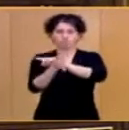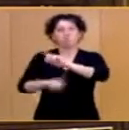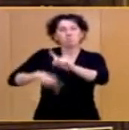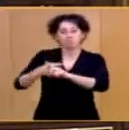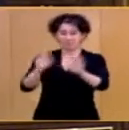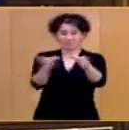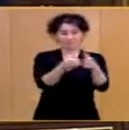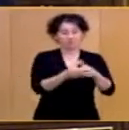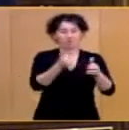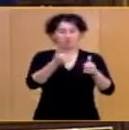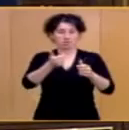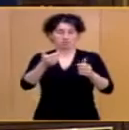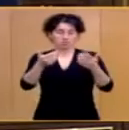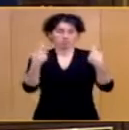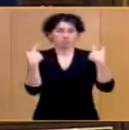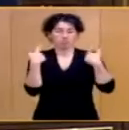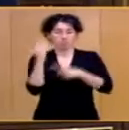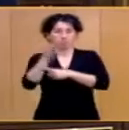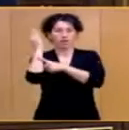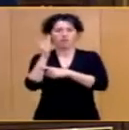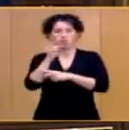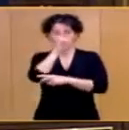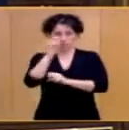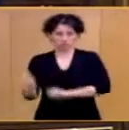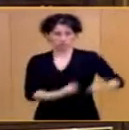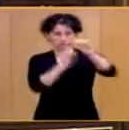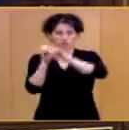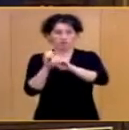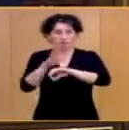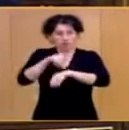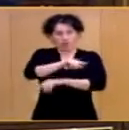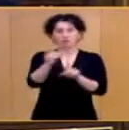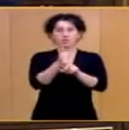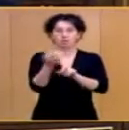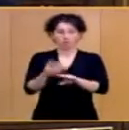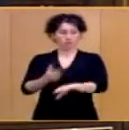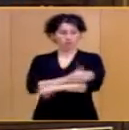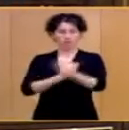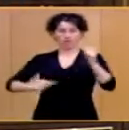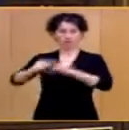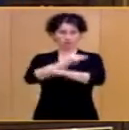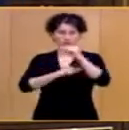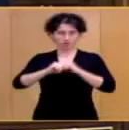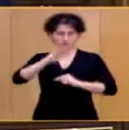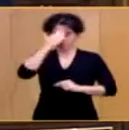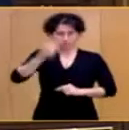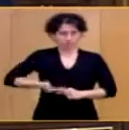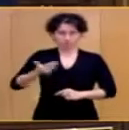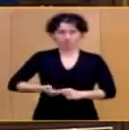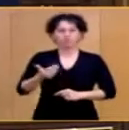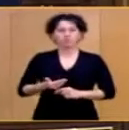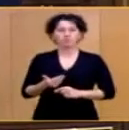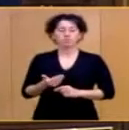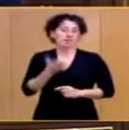sectores más castigados por la crisis. Y para ello es necesario abordar un debate imprescindible: cambiar la